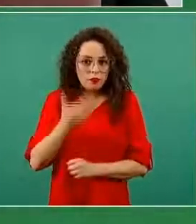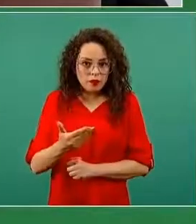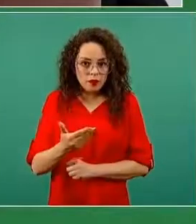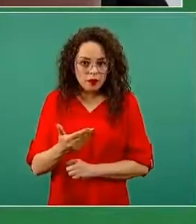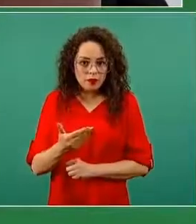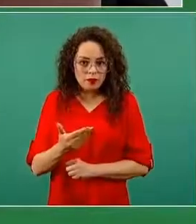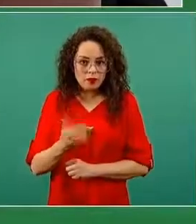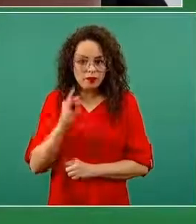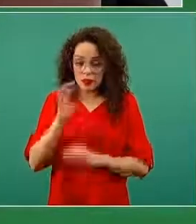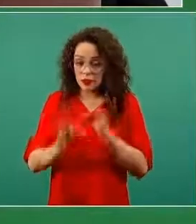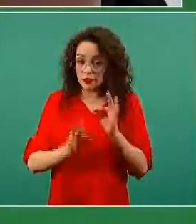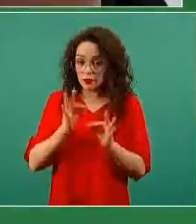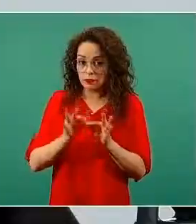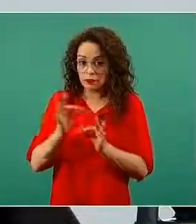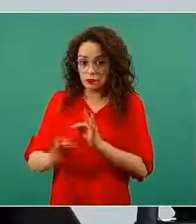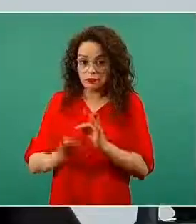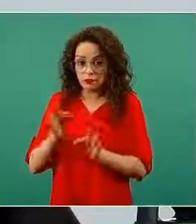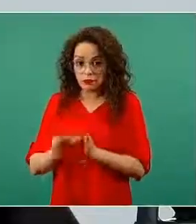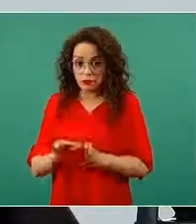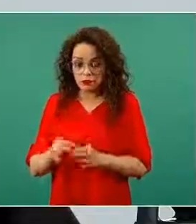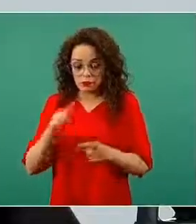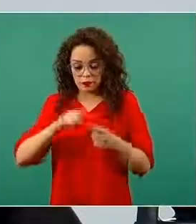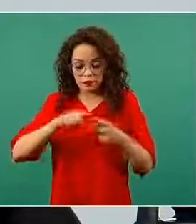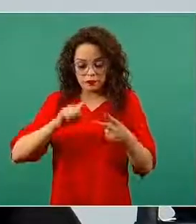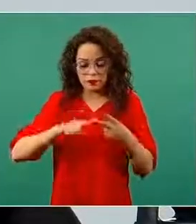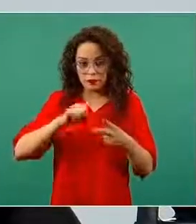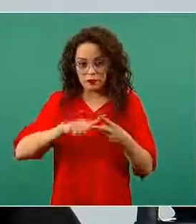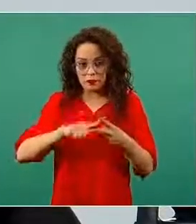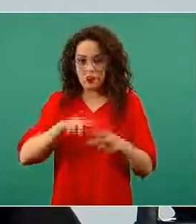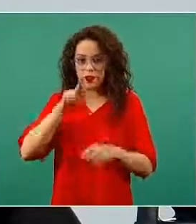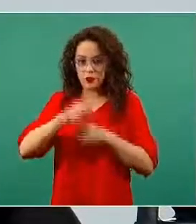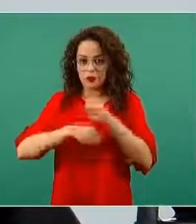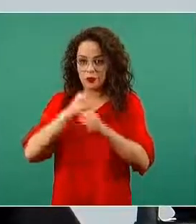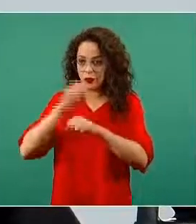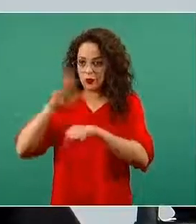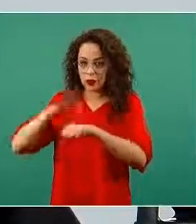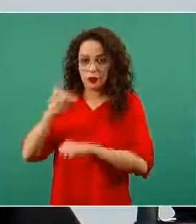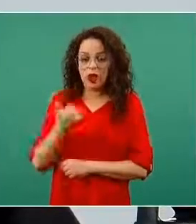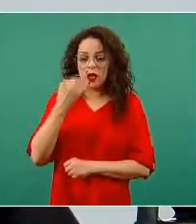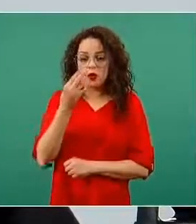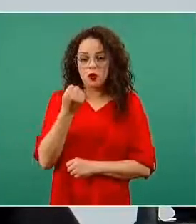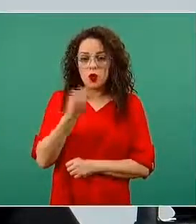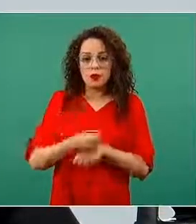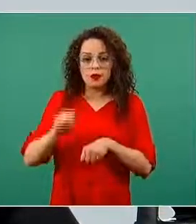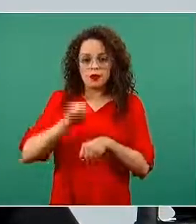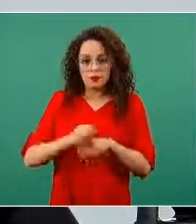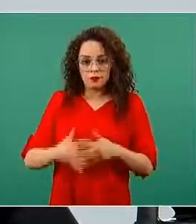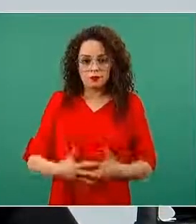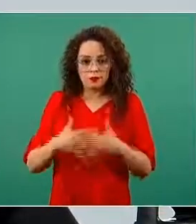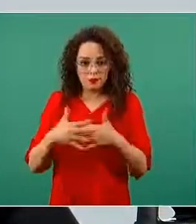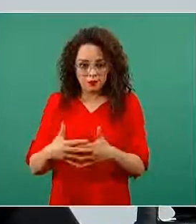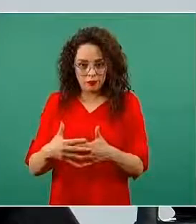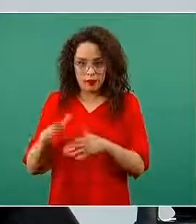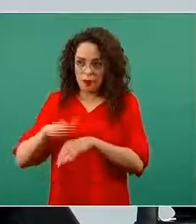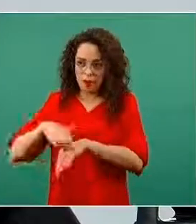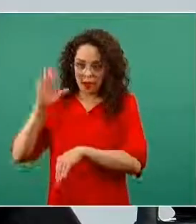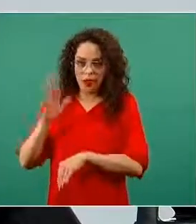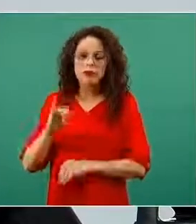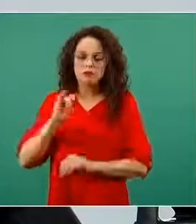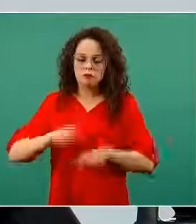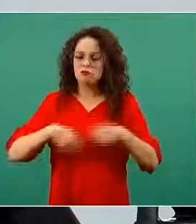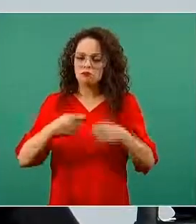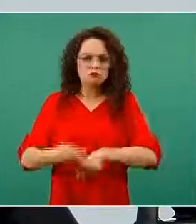están cumpliendo con estas dos características y no tendrán que presentar nada más que su registro para ser